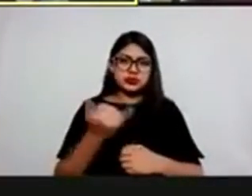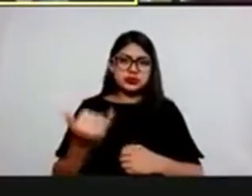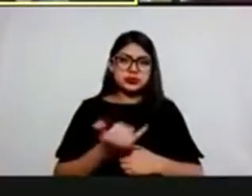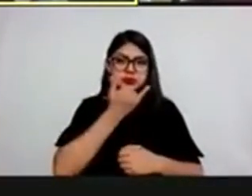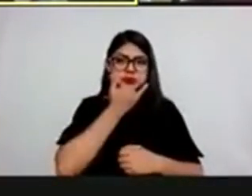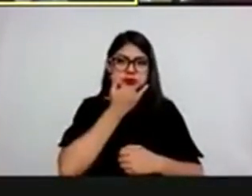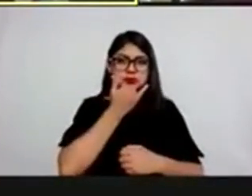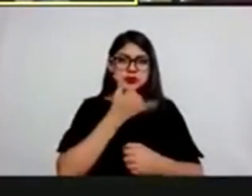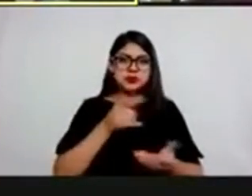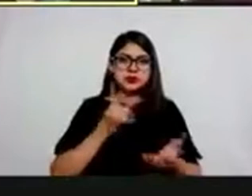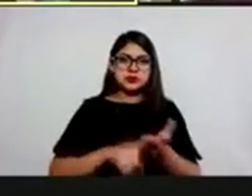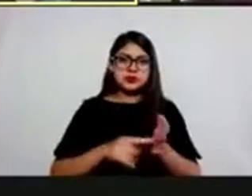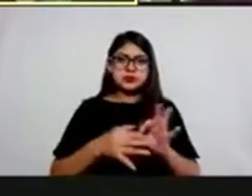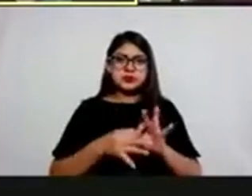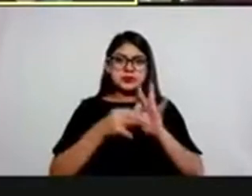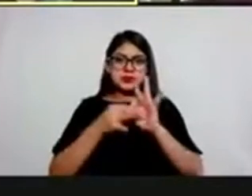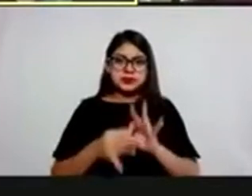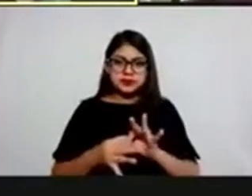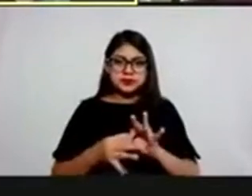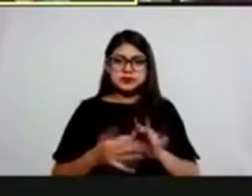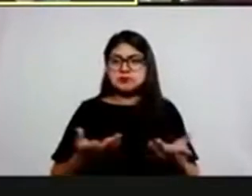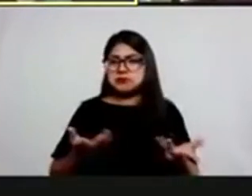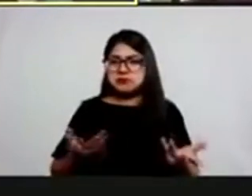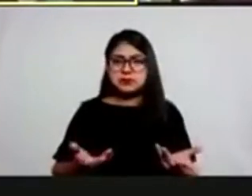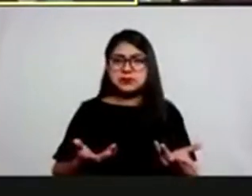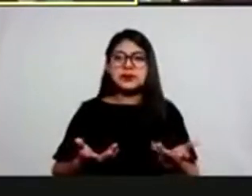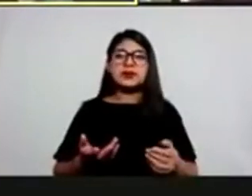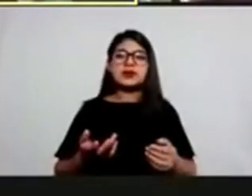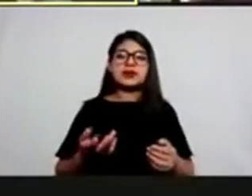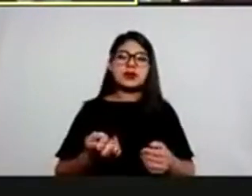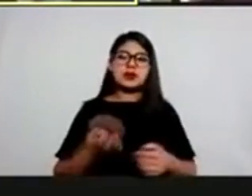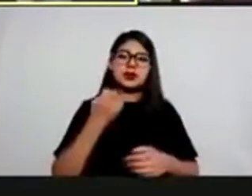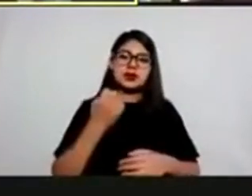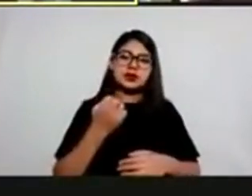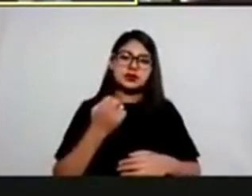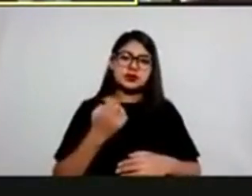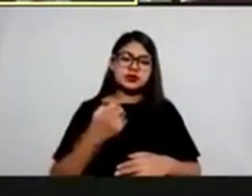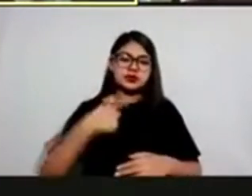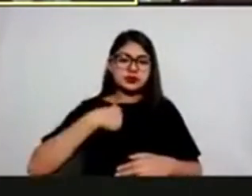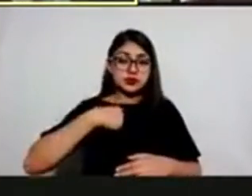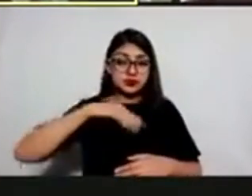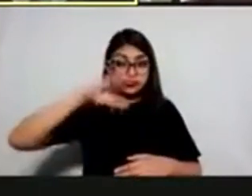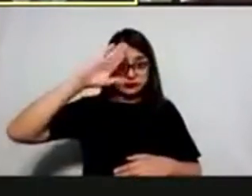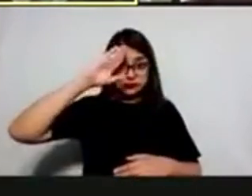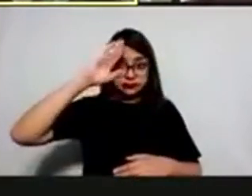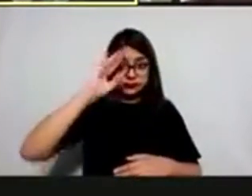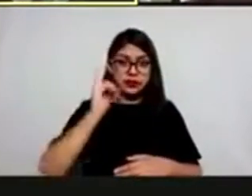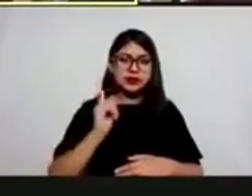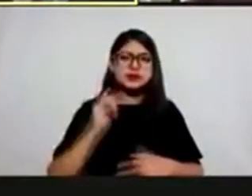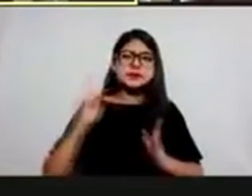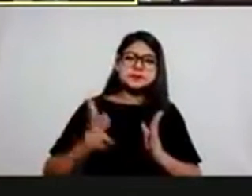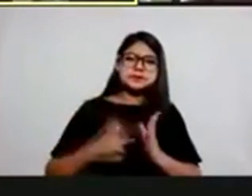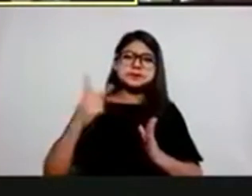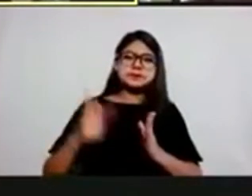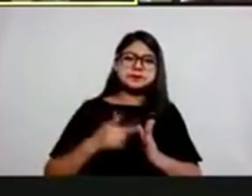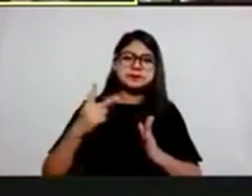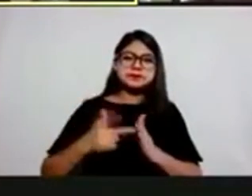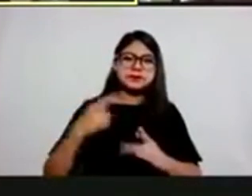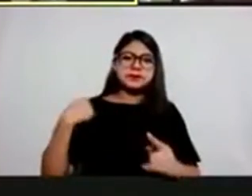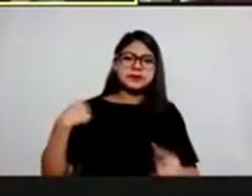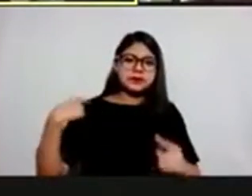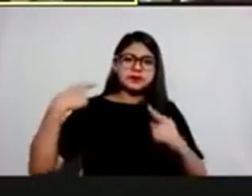eventual dictado de sentencia. Entonces, creo que así se ha hecho en anteriores ocasiones. Se presenta por mayoría